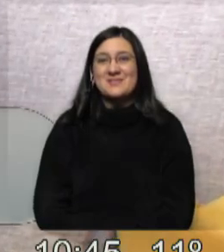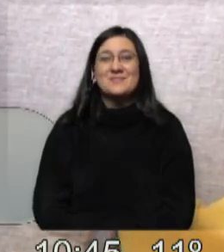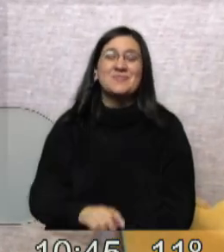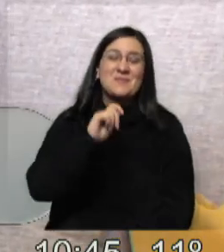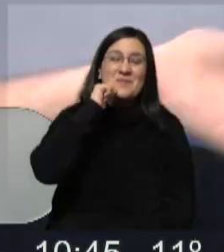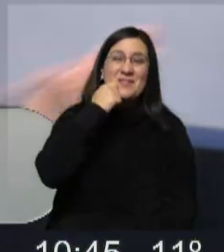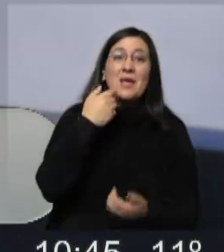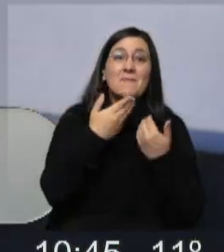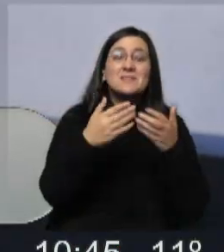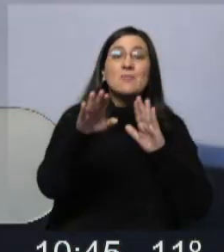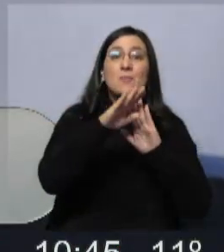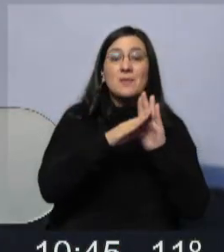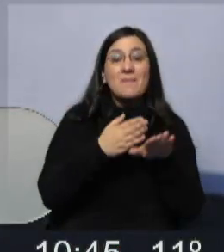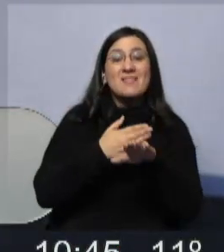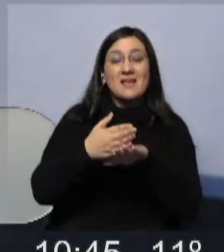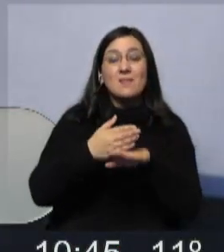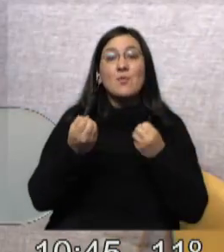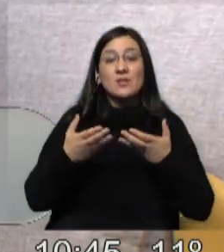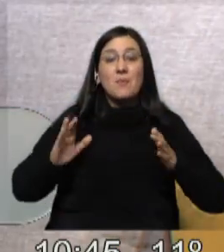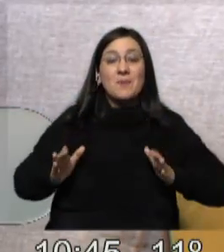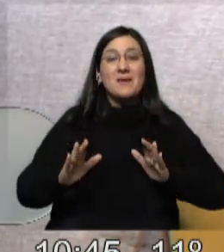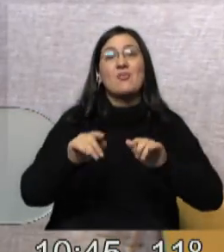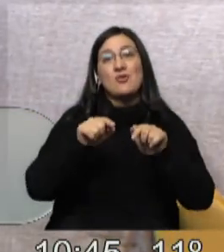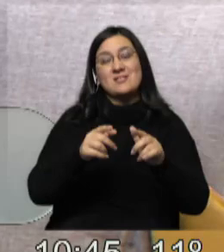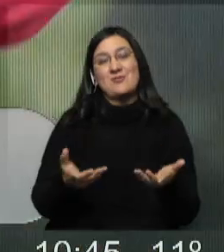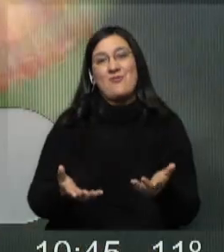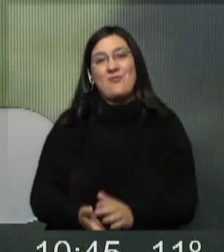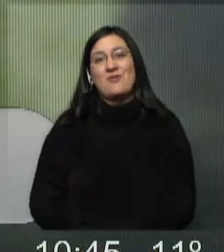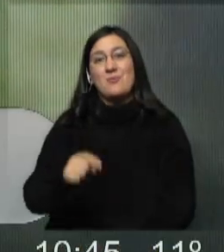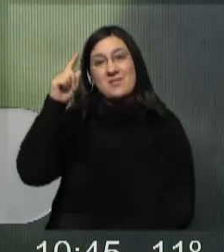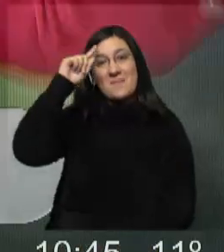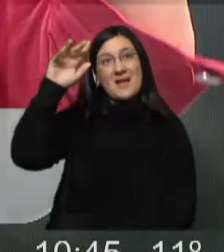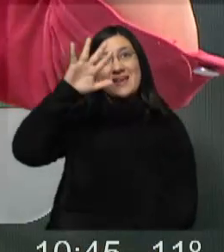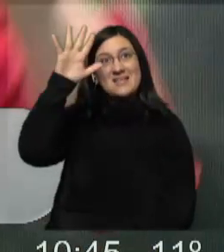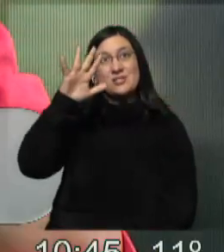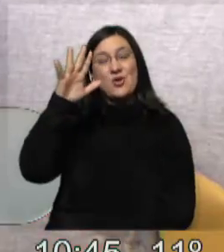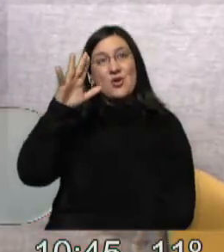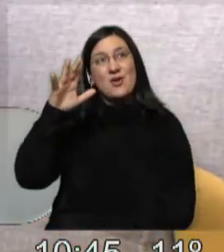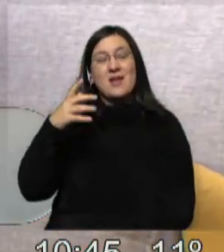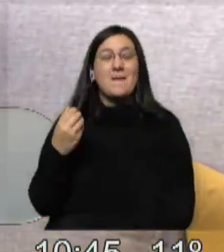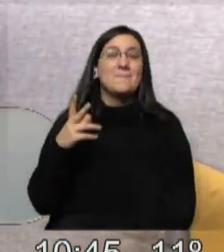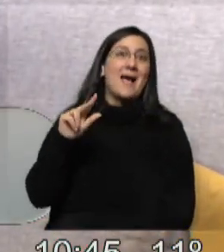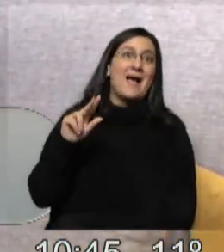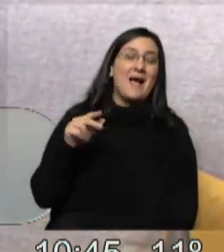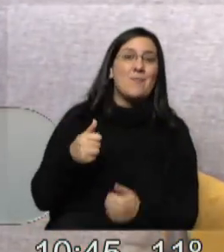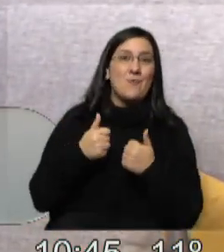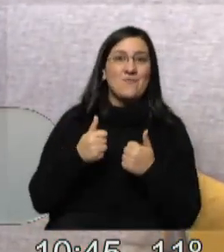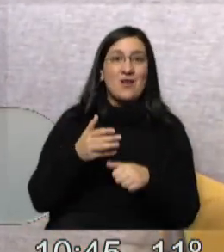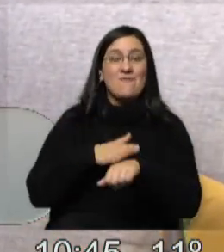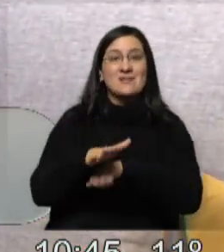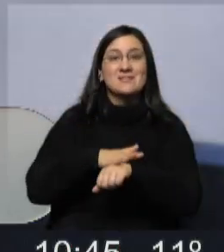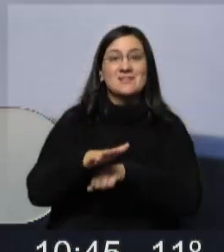increíble. Es más, empezamos el programa tarde porque estábamos preparando esto. No, en nuestra imaginación esto era increíble. No, increíble. Le salió muy bien, lo